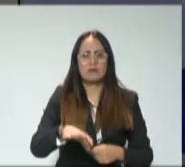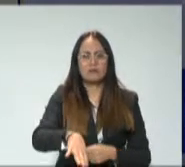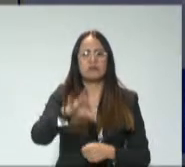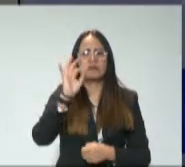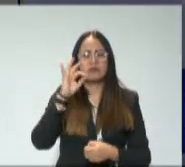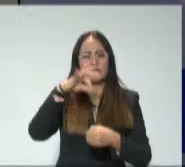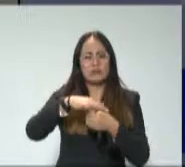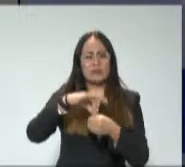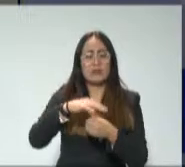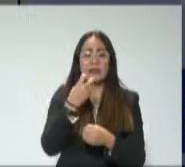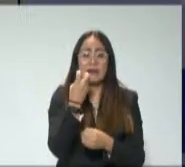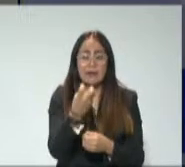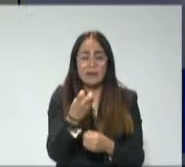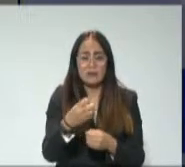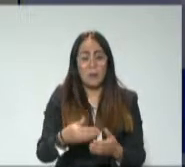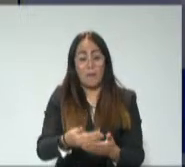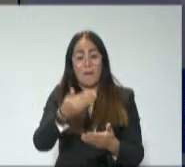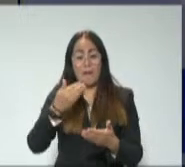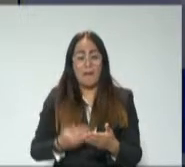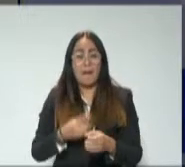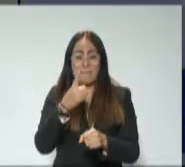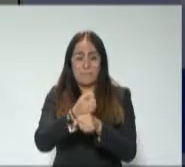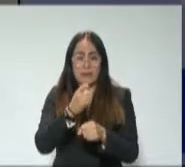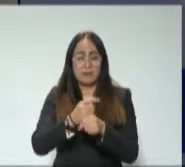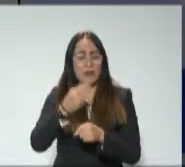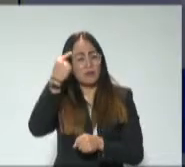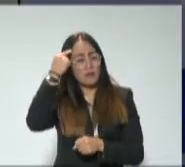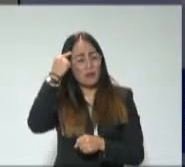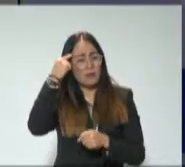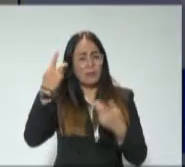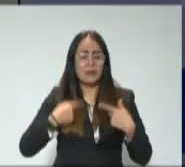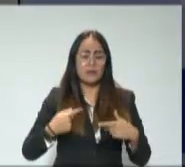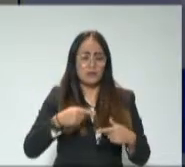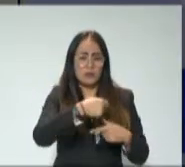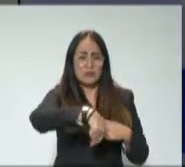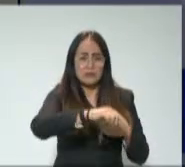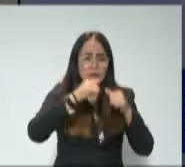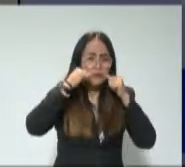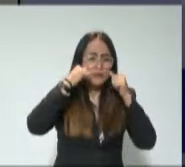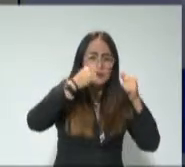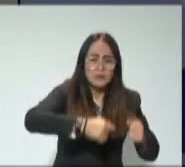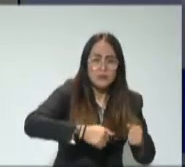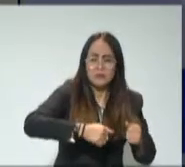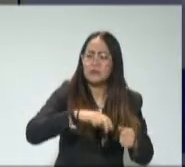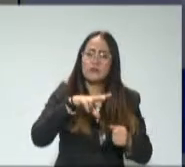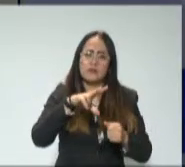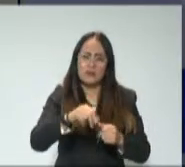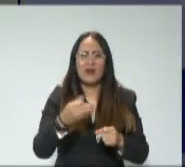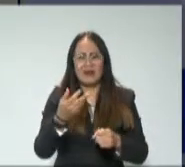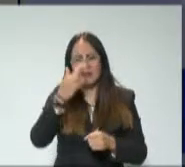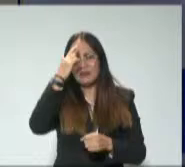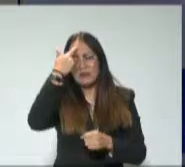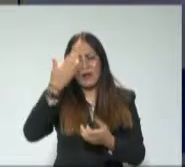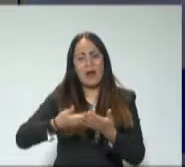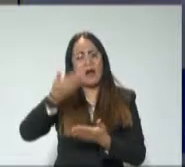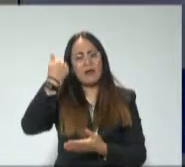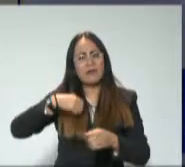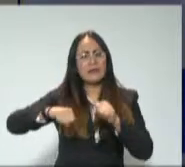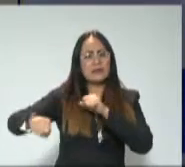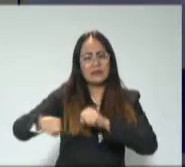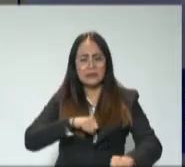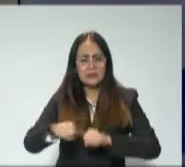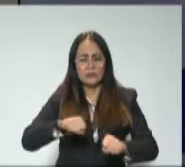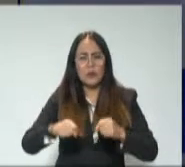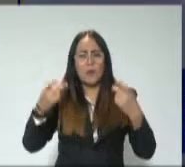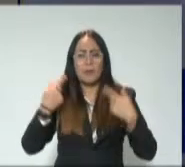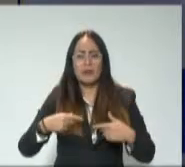decisiones y vayan antes que las razones humanitarias ya lo lo vivimos con el sismo la doble tragedia de la pérdida